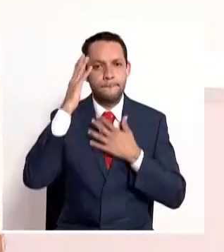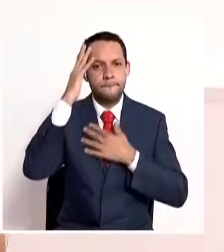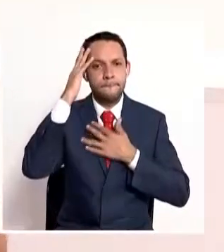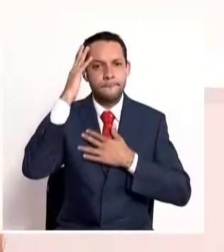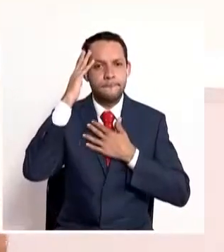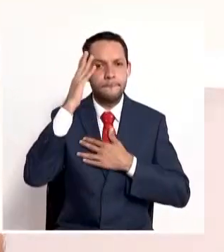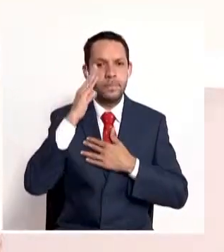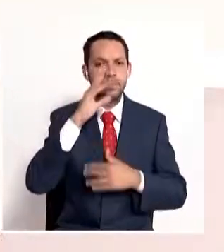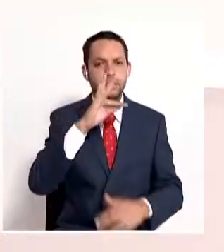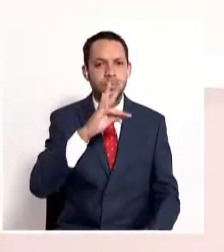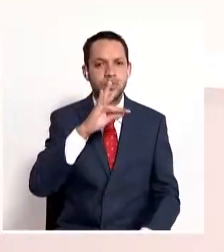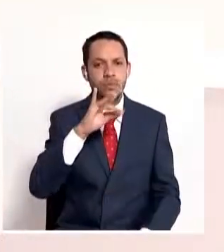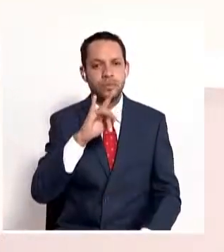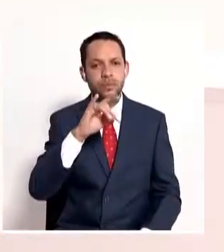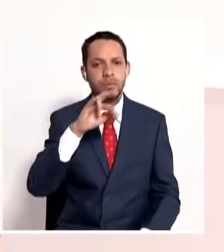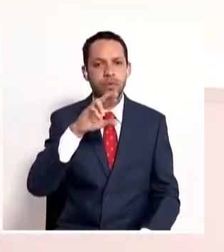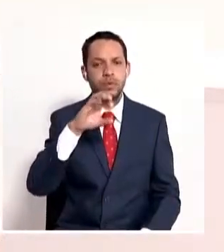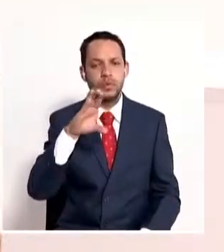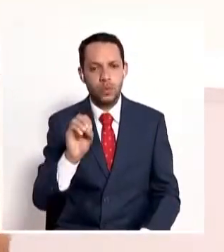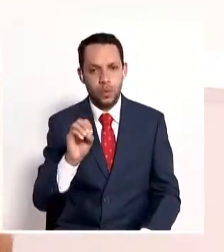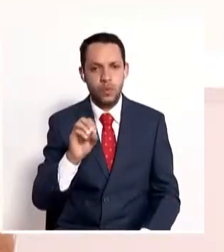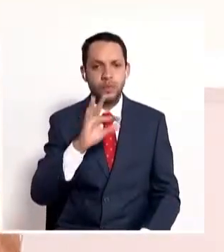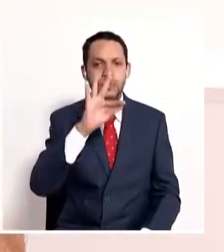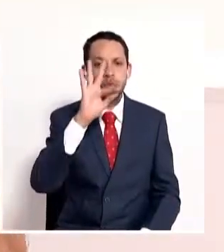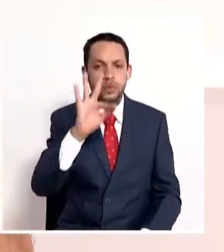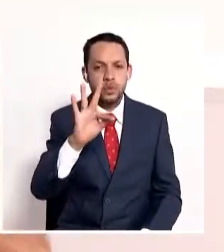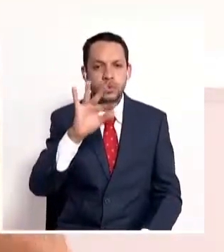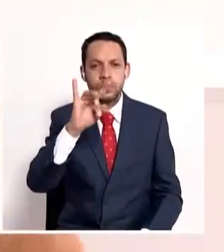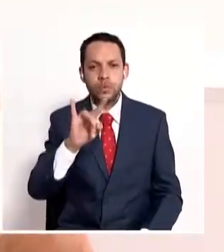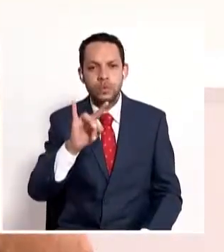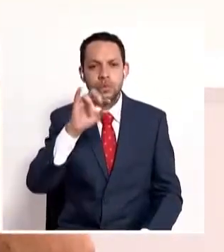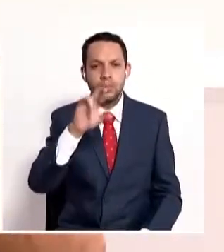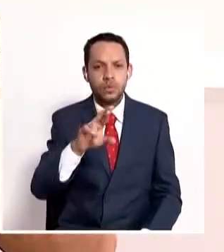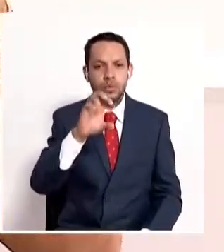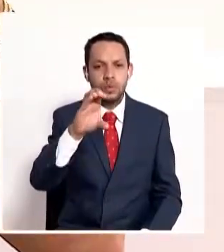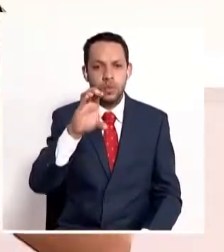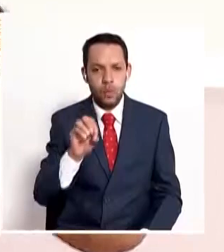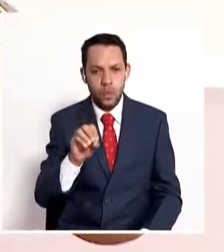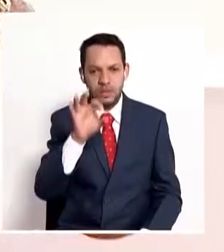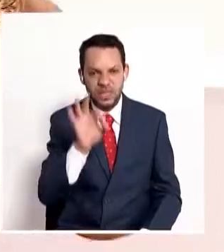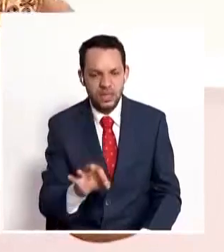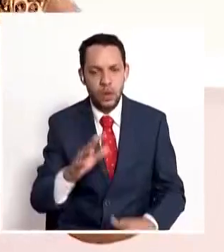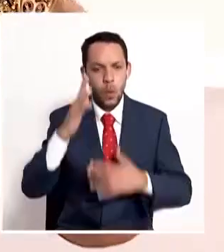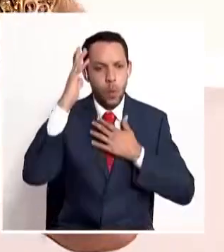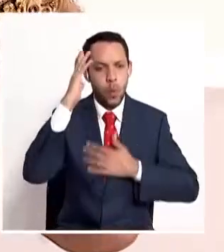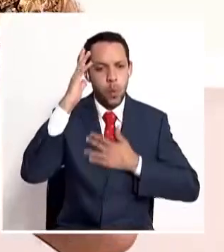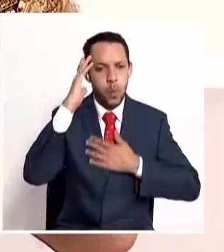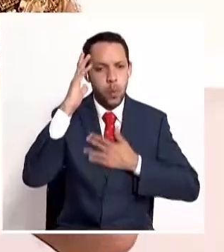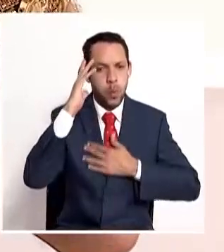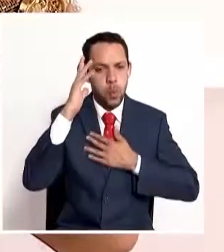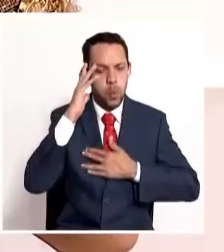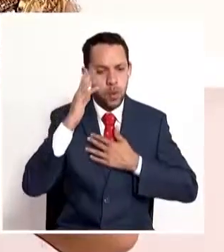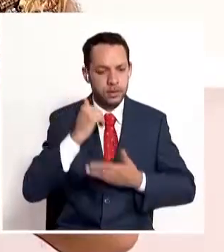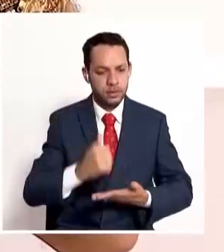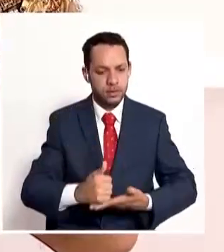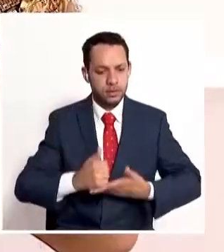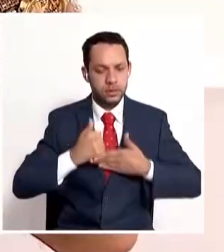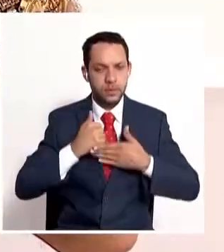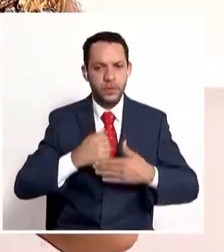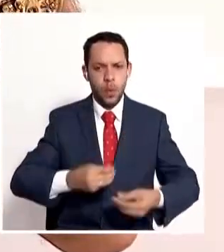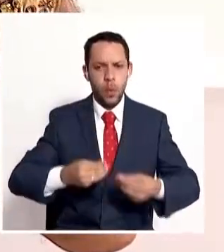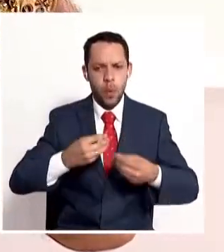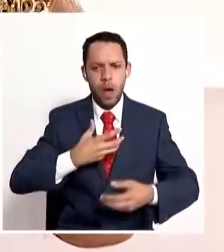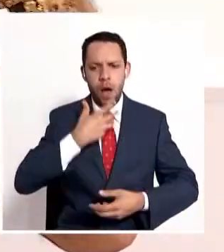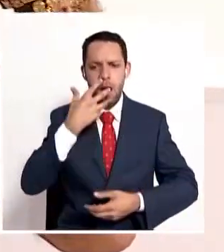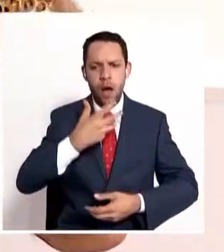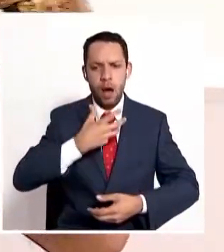los baños turcos no al sauna baño turco porque él empieza un proceso de hiper temperatura de hipertermia